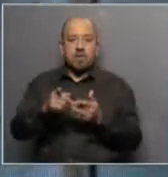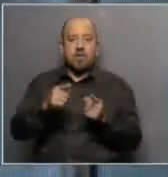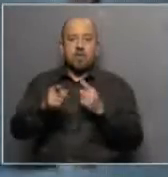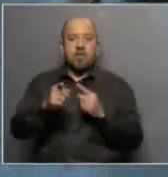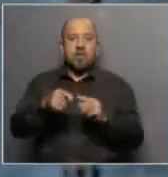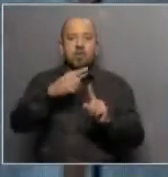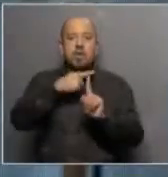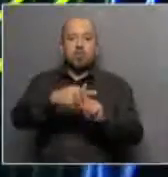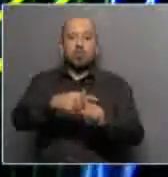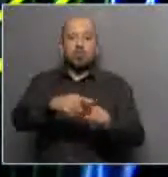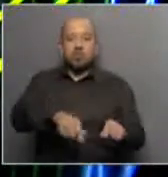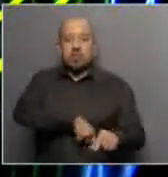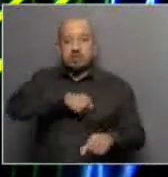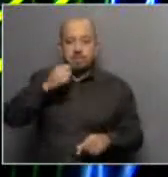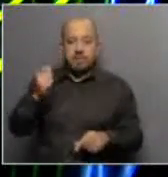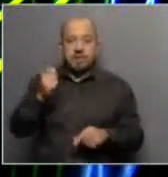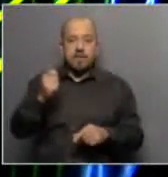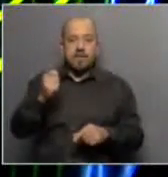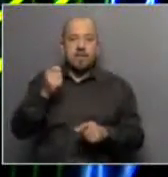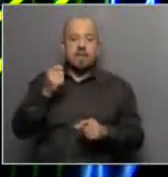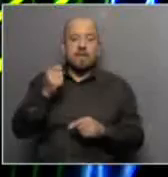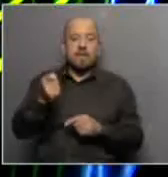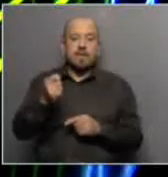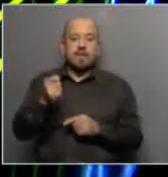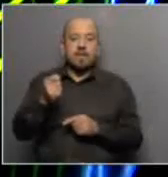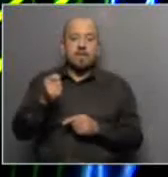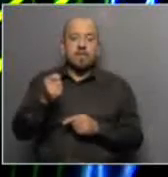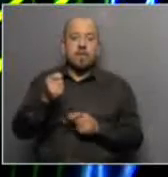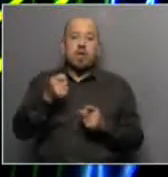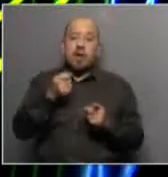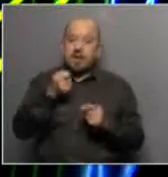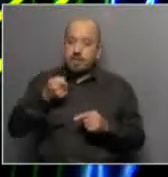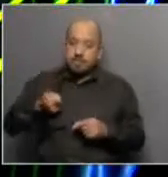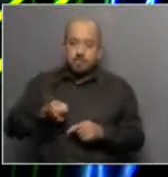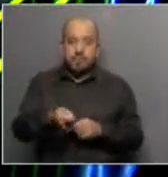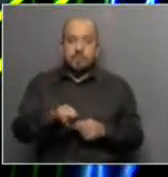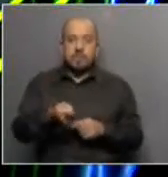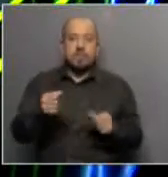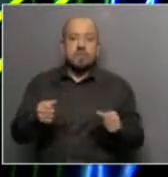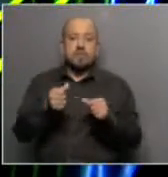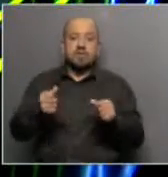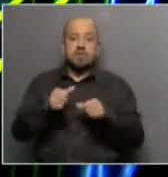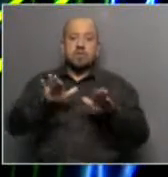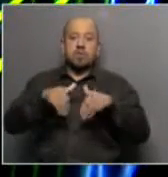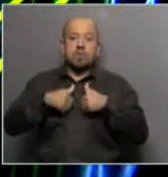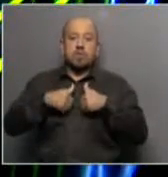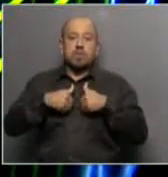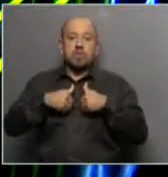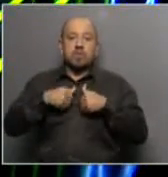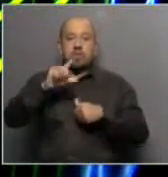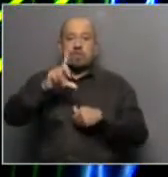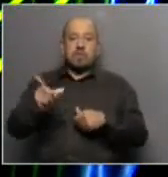una espada, a sangre y fuego, se hicieron propietarios de América